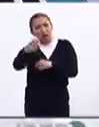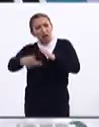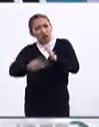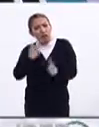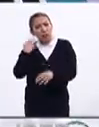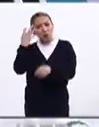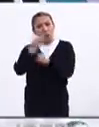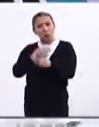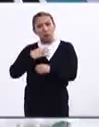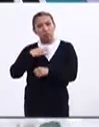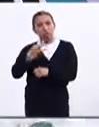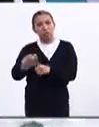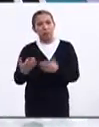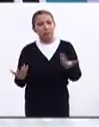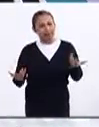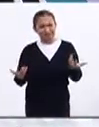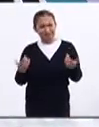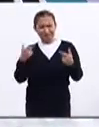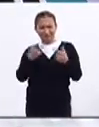nueva reacción